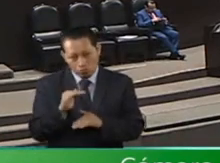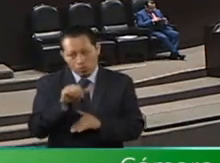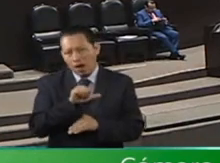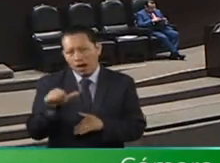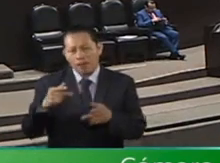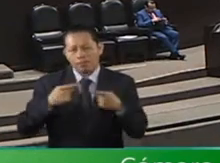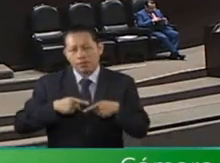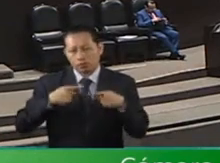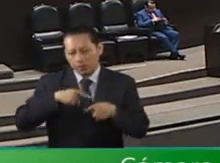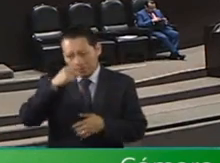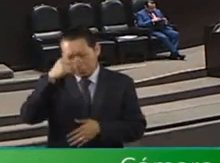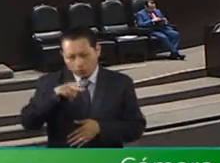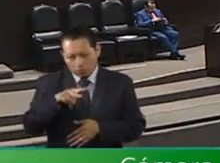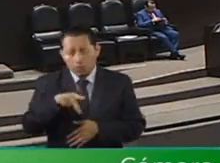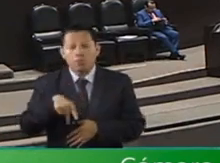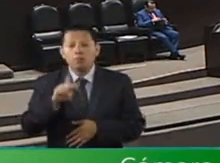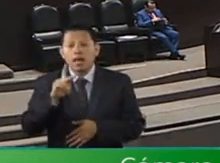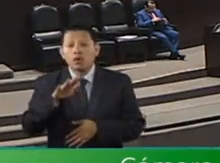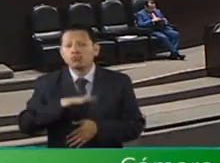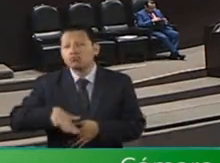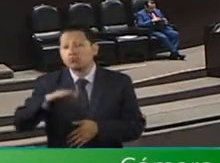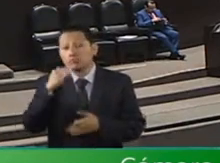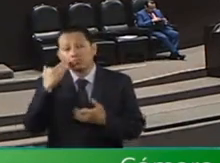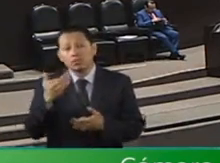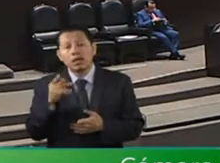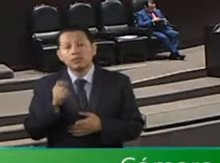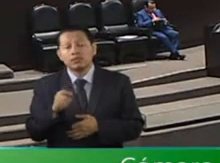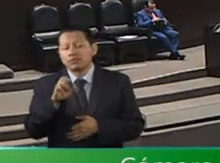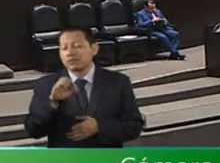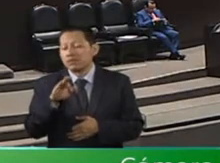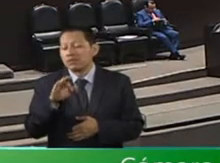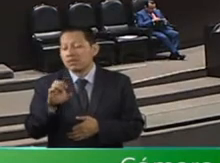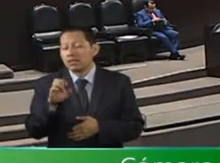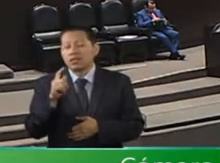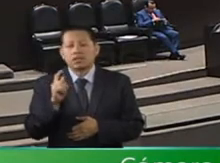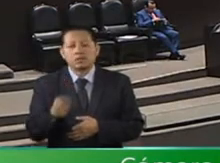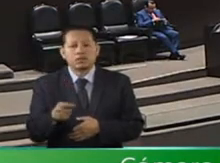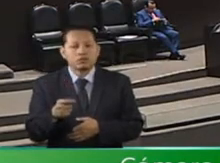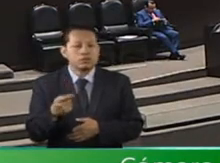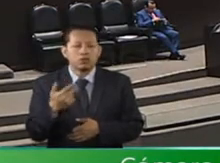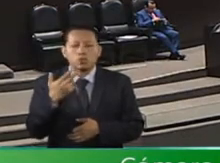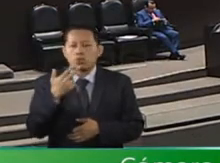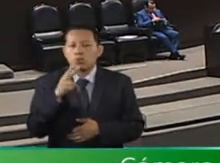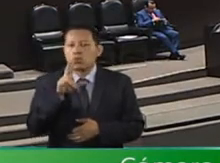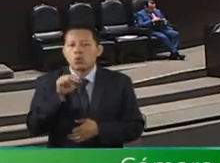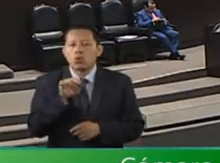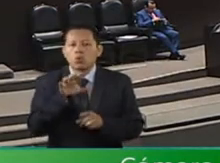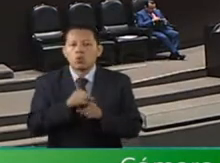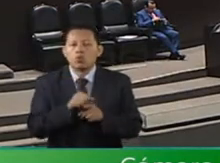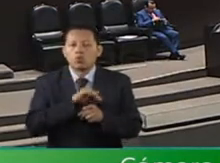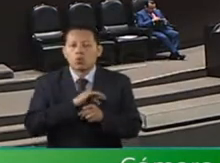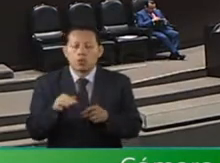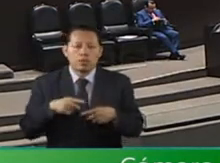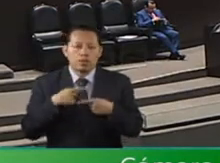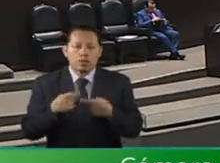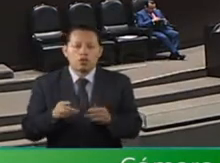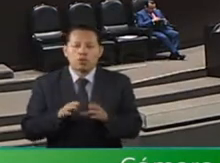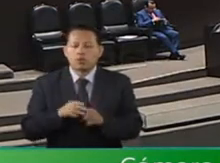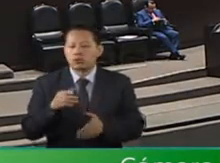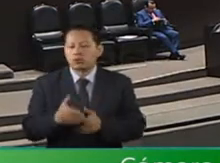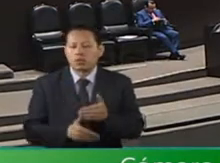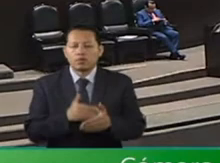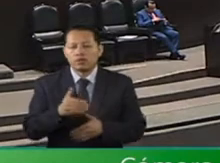mexicanos en la realidad la Comisión Federal de Electricidad no ha logrado proporcionar un